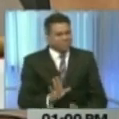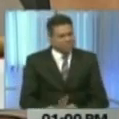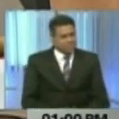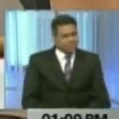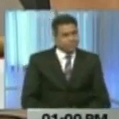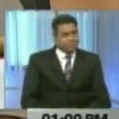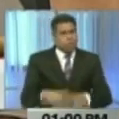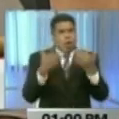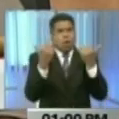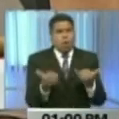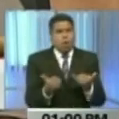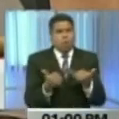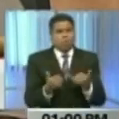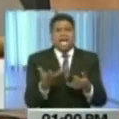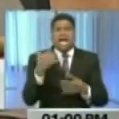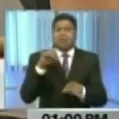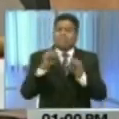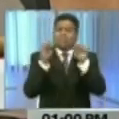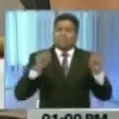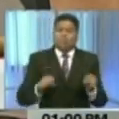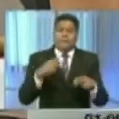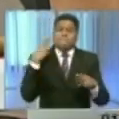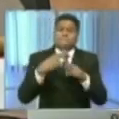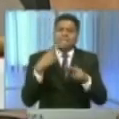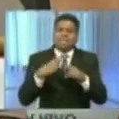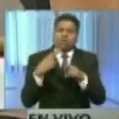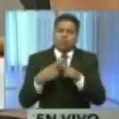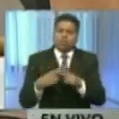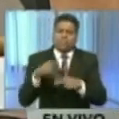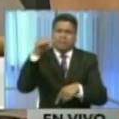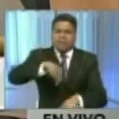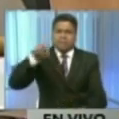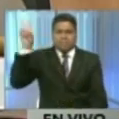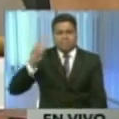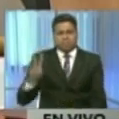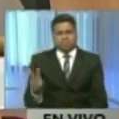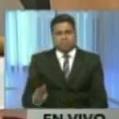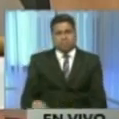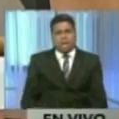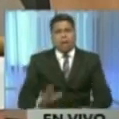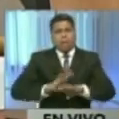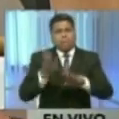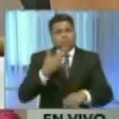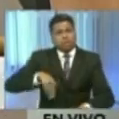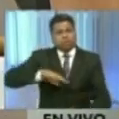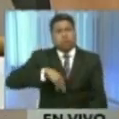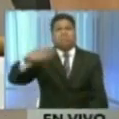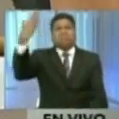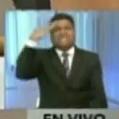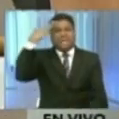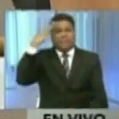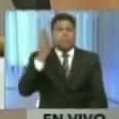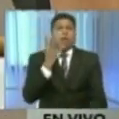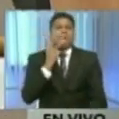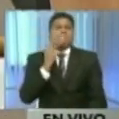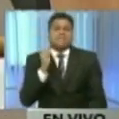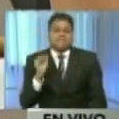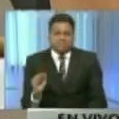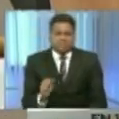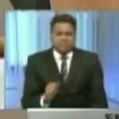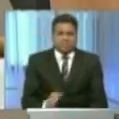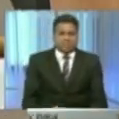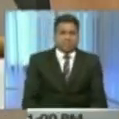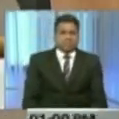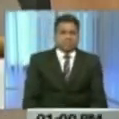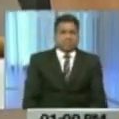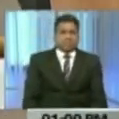nos lleva a una situación muy peligrosa para el país. Porque nosotros sabemos por experiencia de